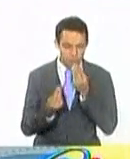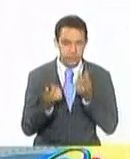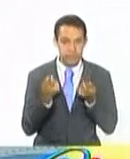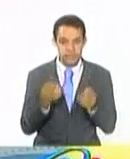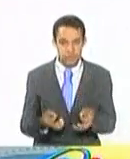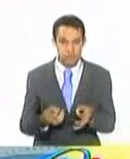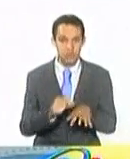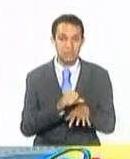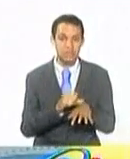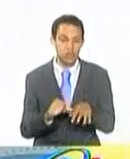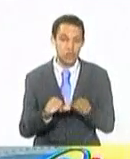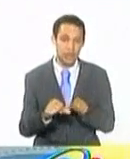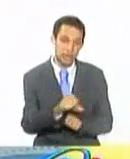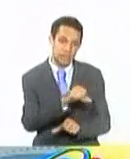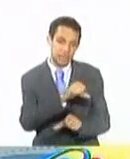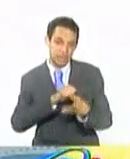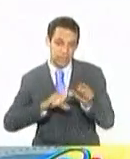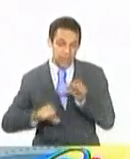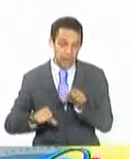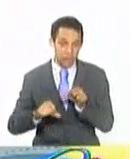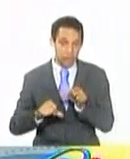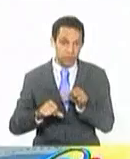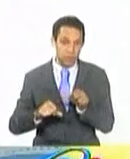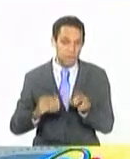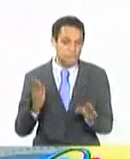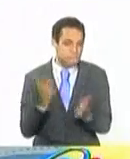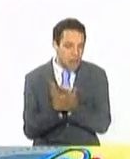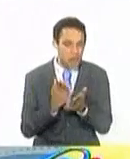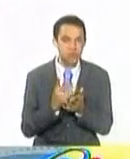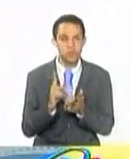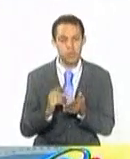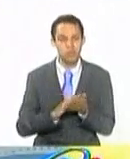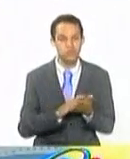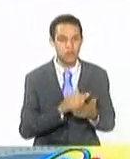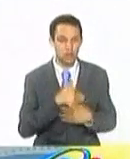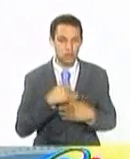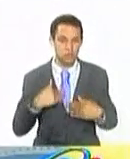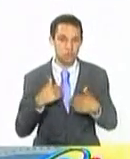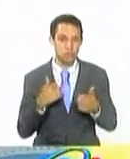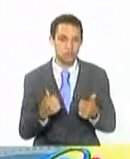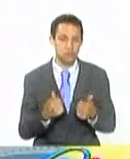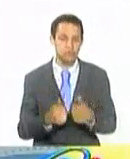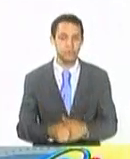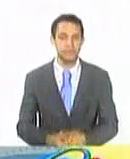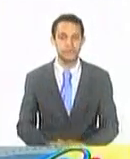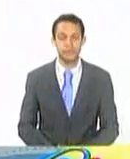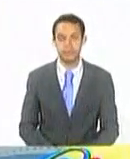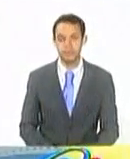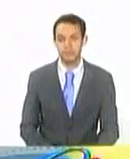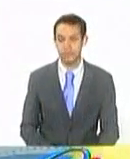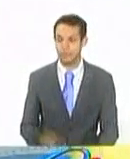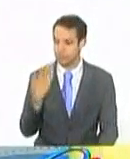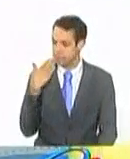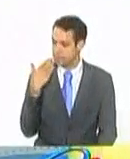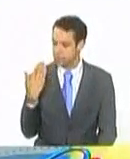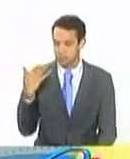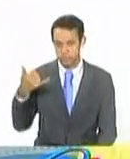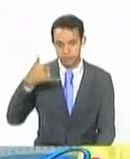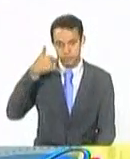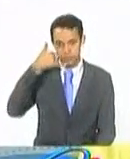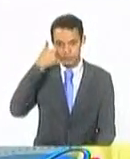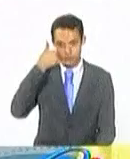trasplante que no vaya a fallar Gracias doctor por todo bueno Muchas gracias